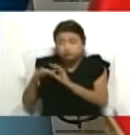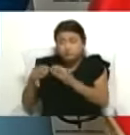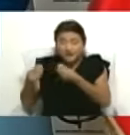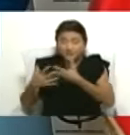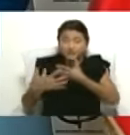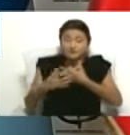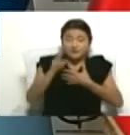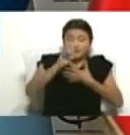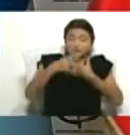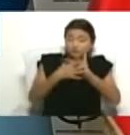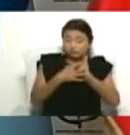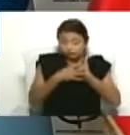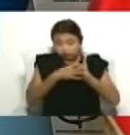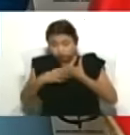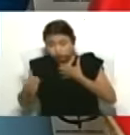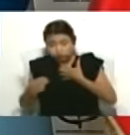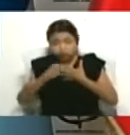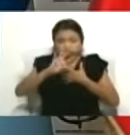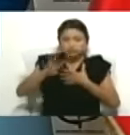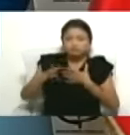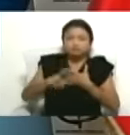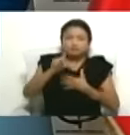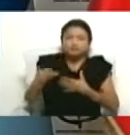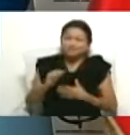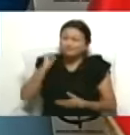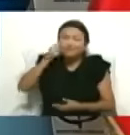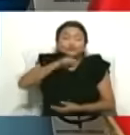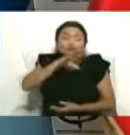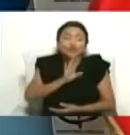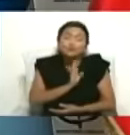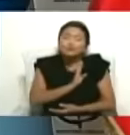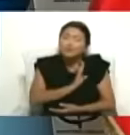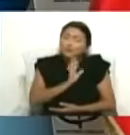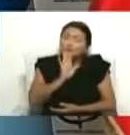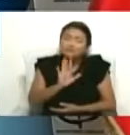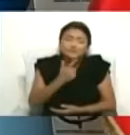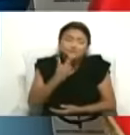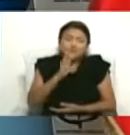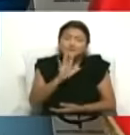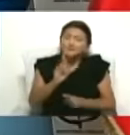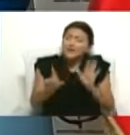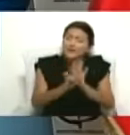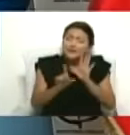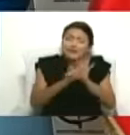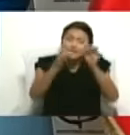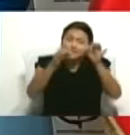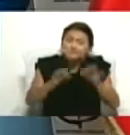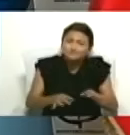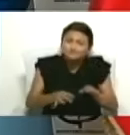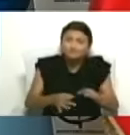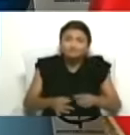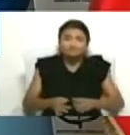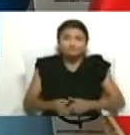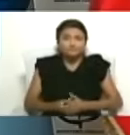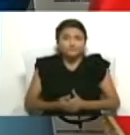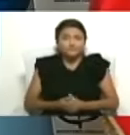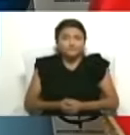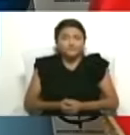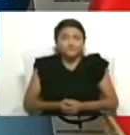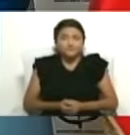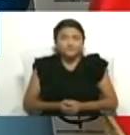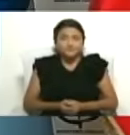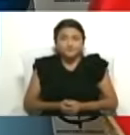a Venezuela de un territorio que histórica y legalmente le pertenece. Algo que